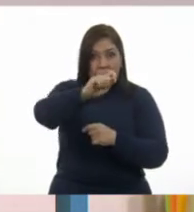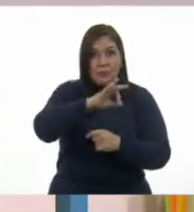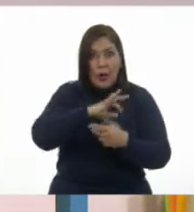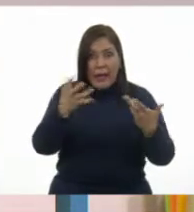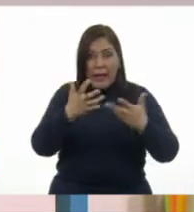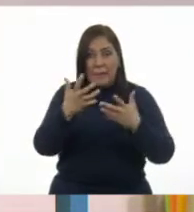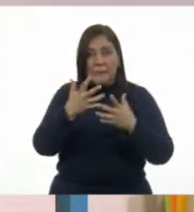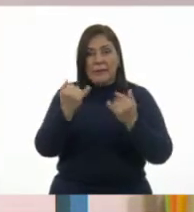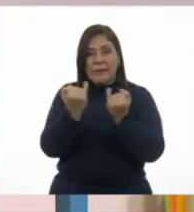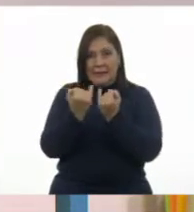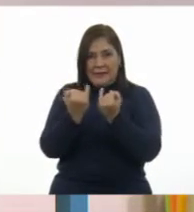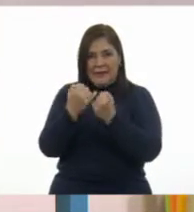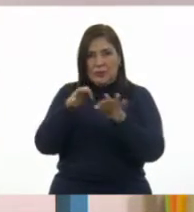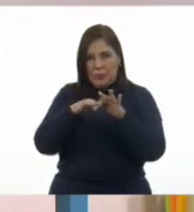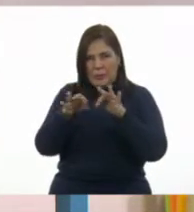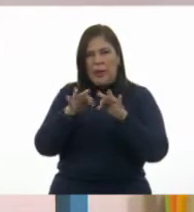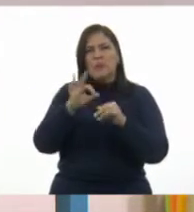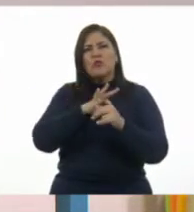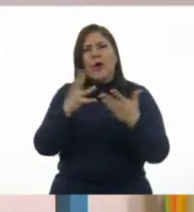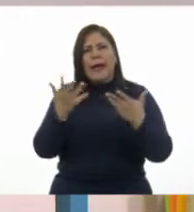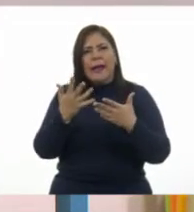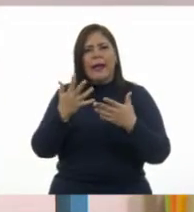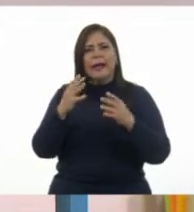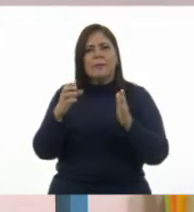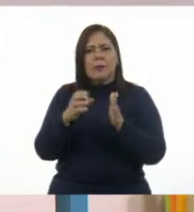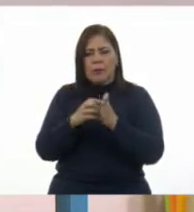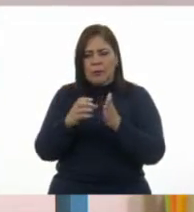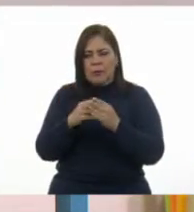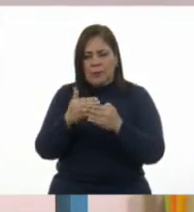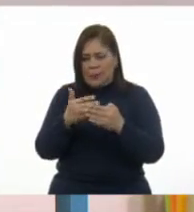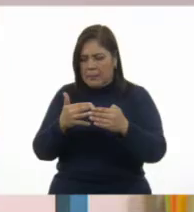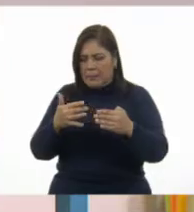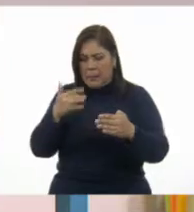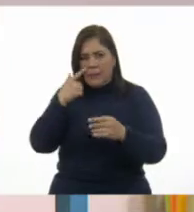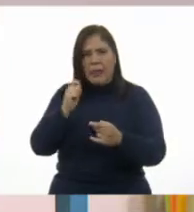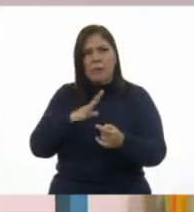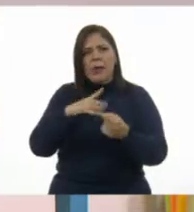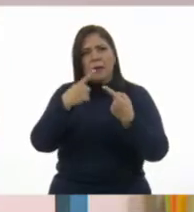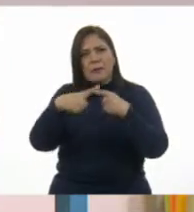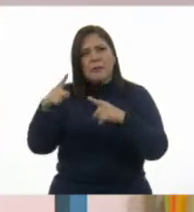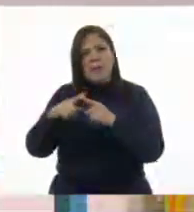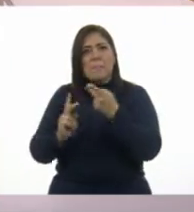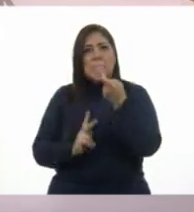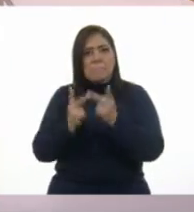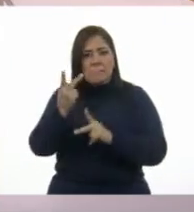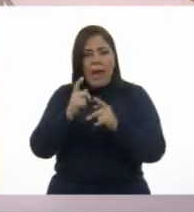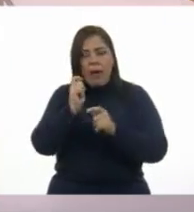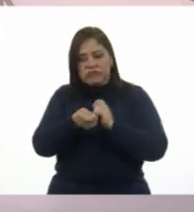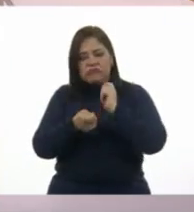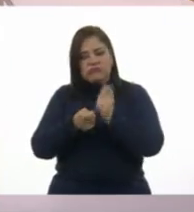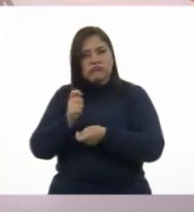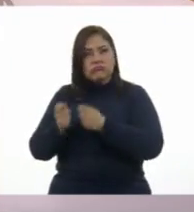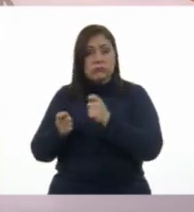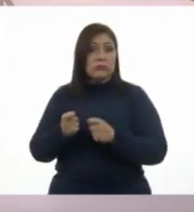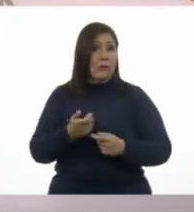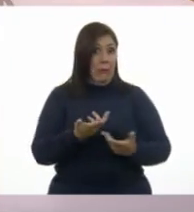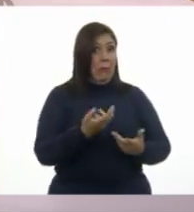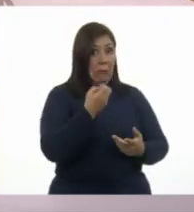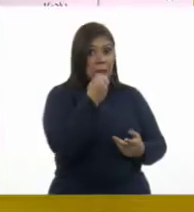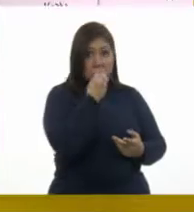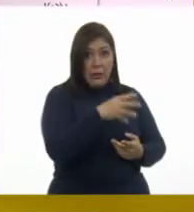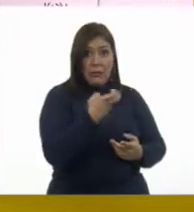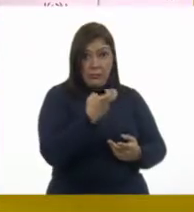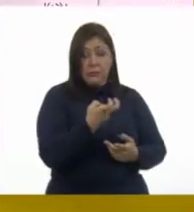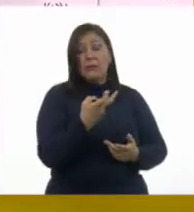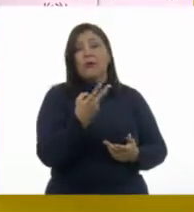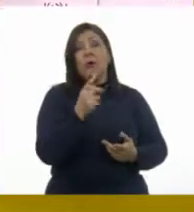esto, pueden hacerle una cajita y llegar a armar un fichero de plantas, ¿te imaginas? Sería muy padre, porque así van a